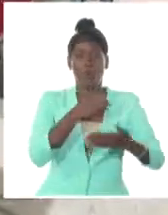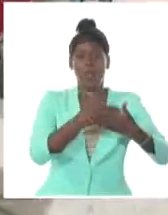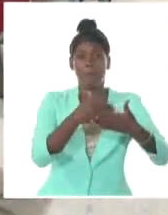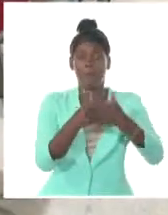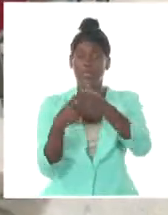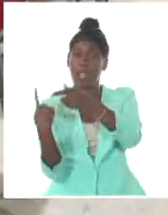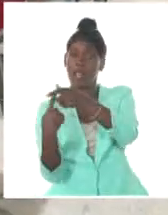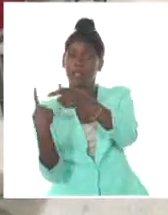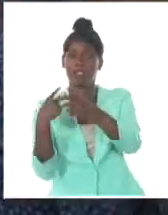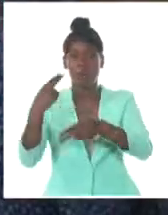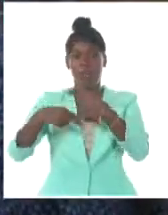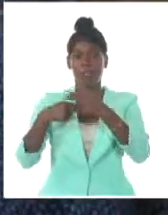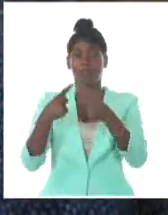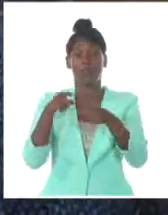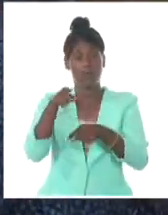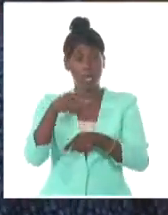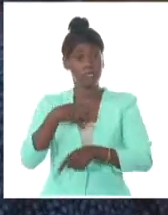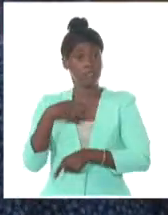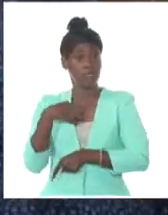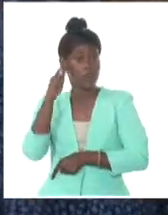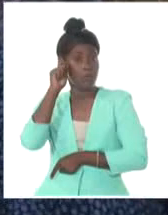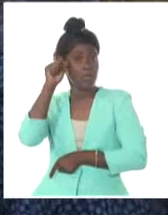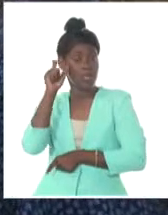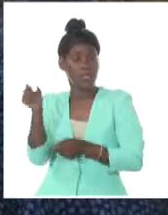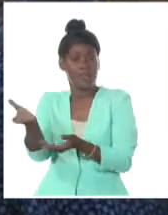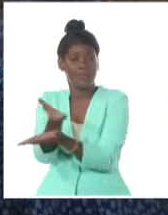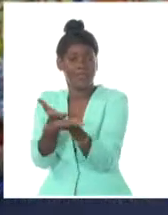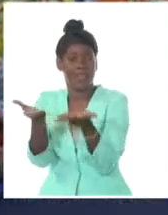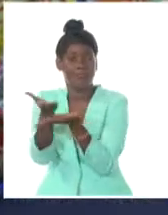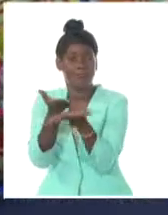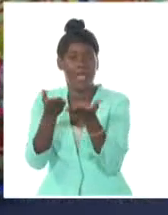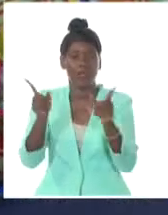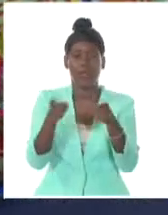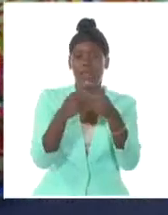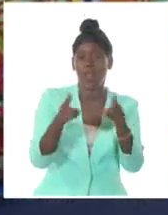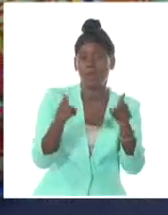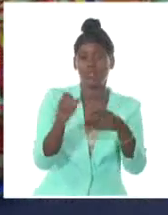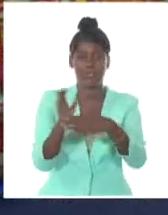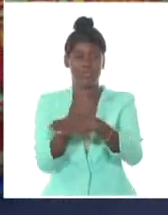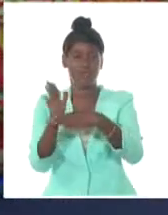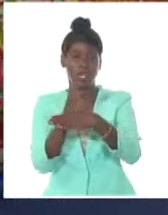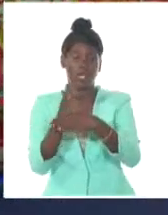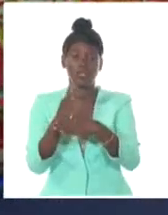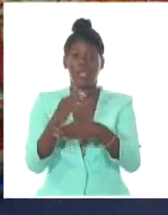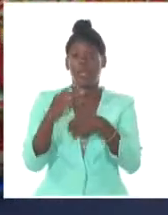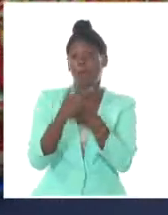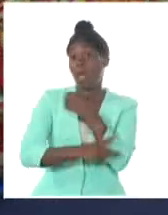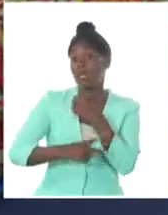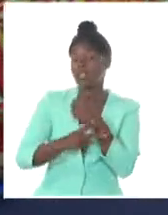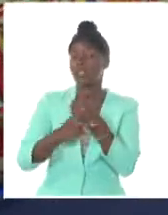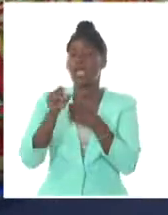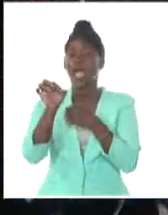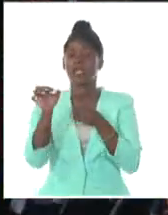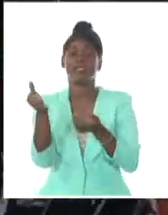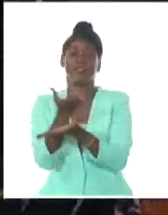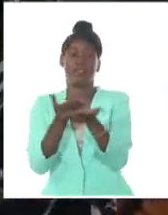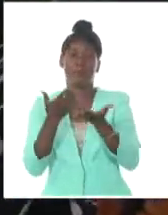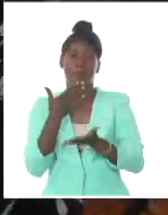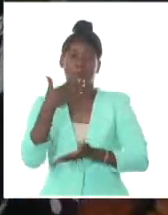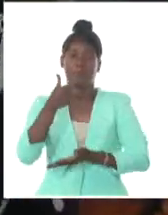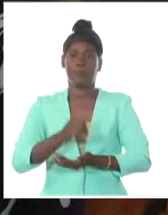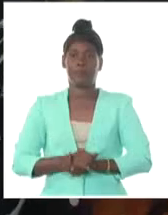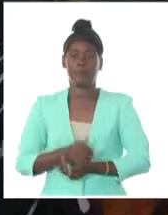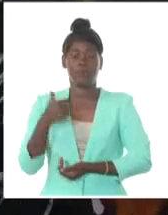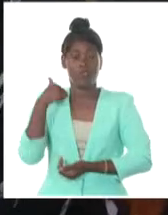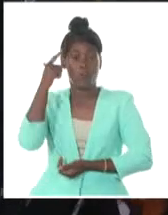se debatió e intercambiaron experiencias sobre booking, la música como marca país y se desarrolló un encuentro de mercados. Yo creo